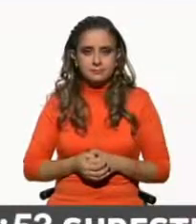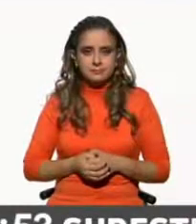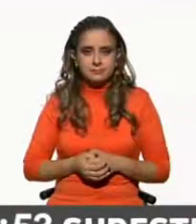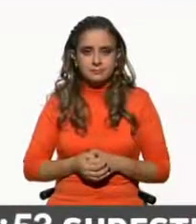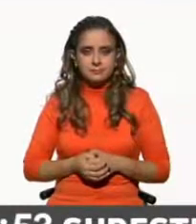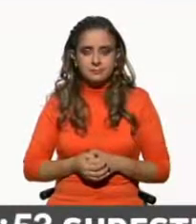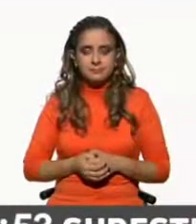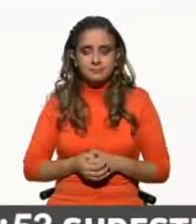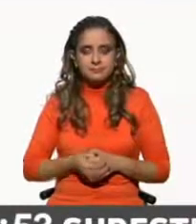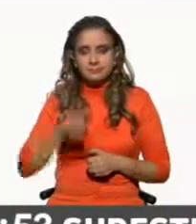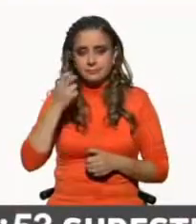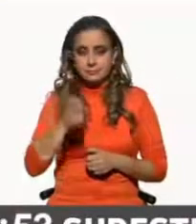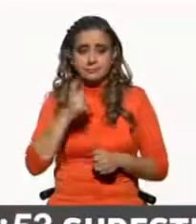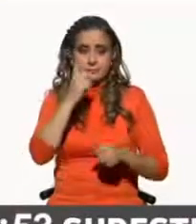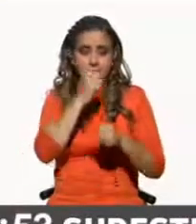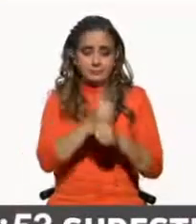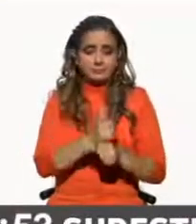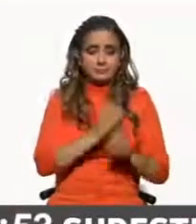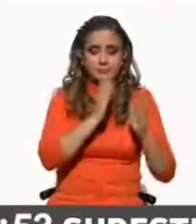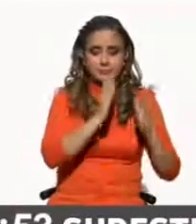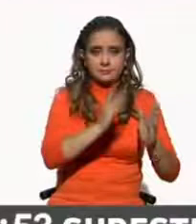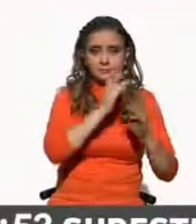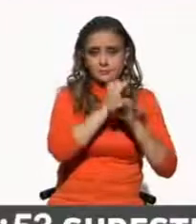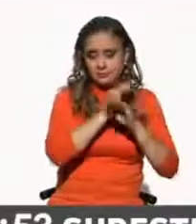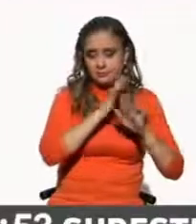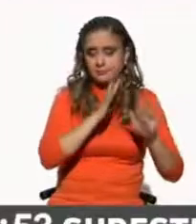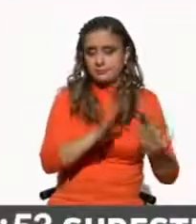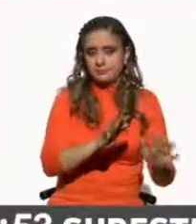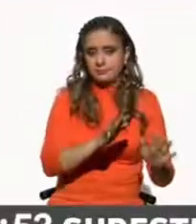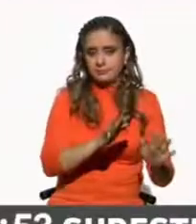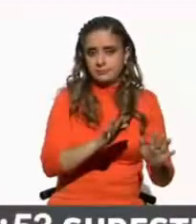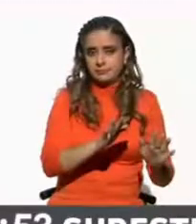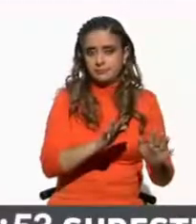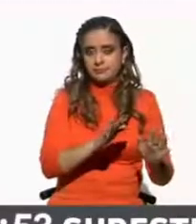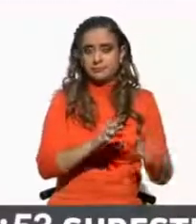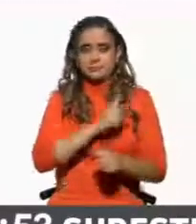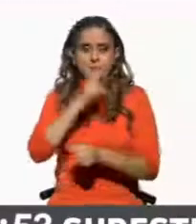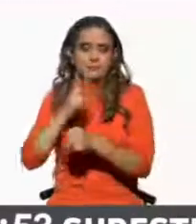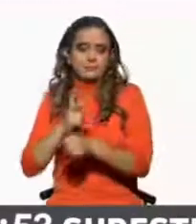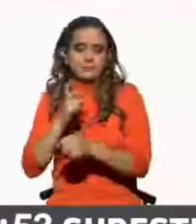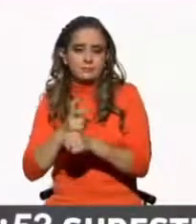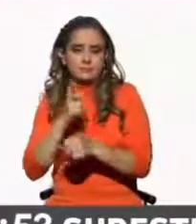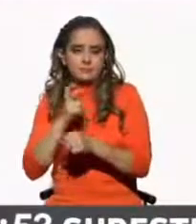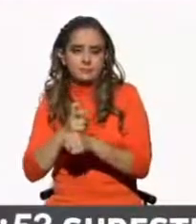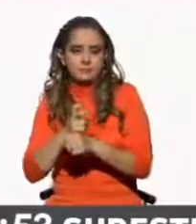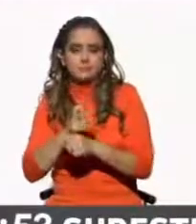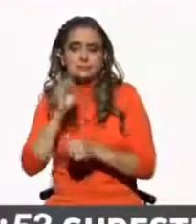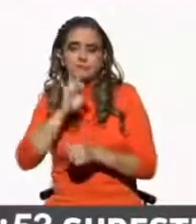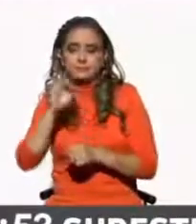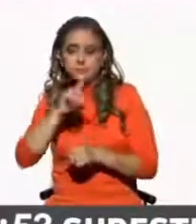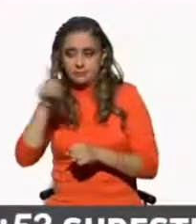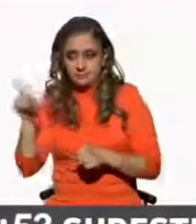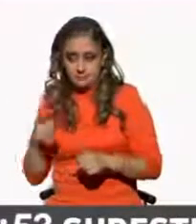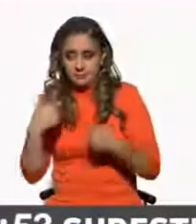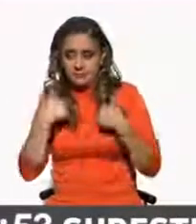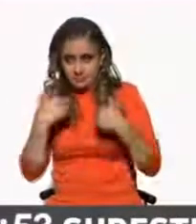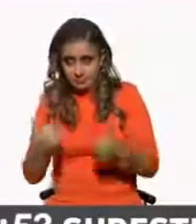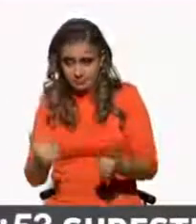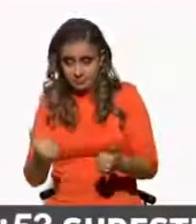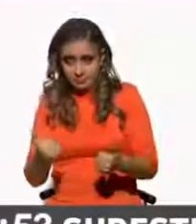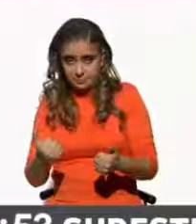la primera parte tenemos información, y en una segunda parte, si entendemos lo que pasa, ya es un